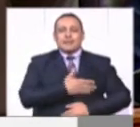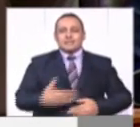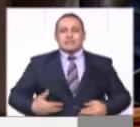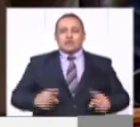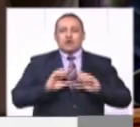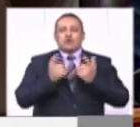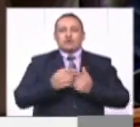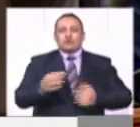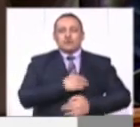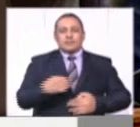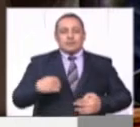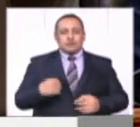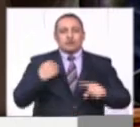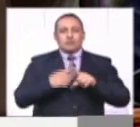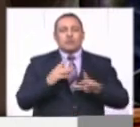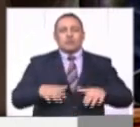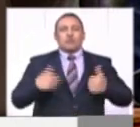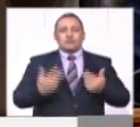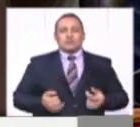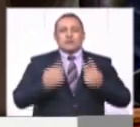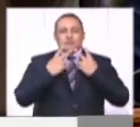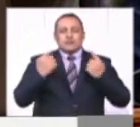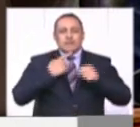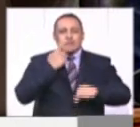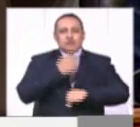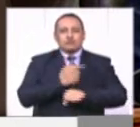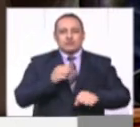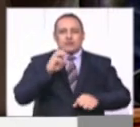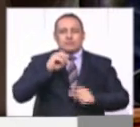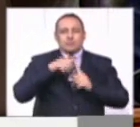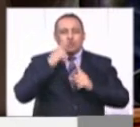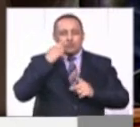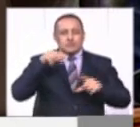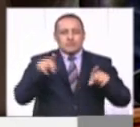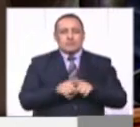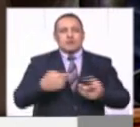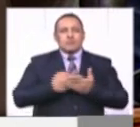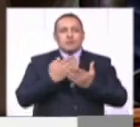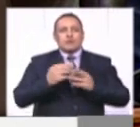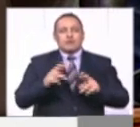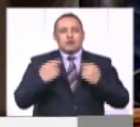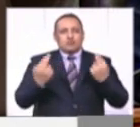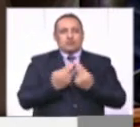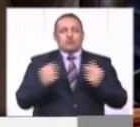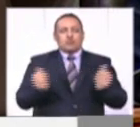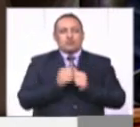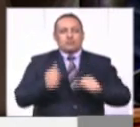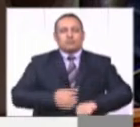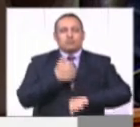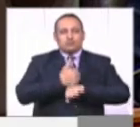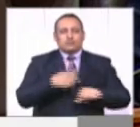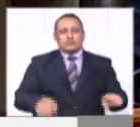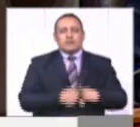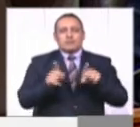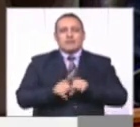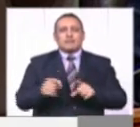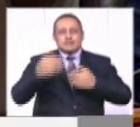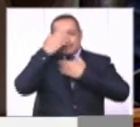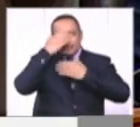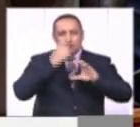del Consejo de ministros por la posible comisión de los delitos de motín conspiración para una rebelión sedición o motín y